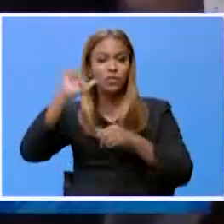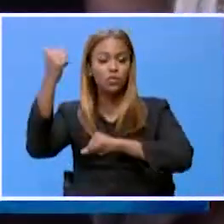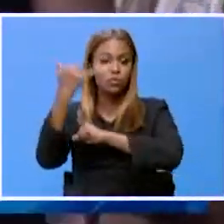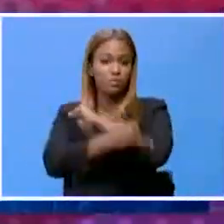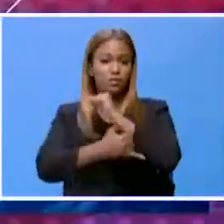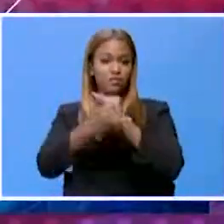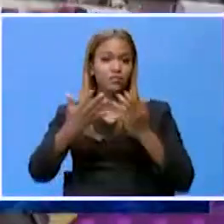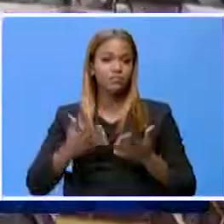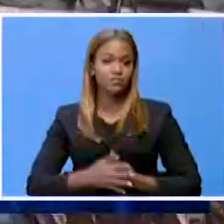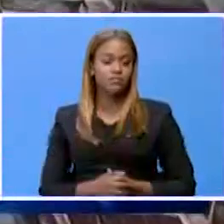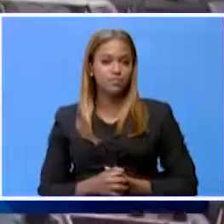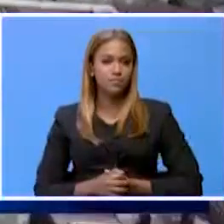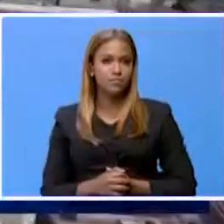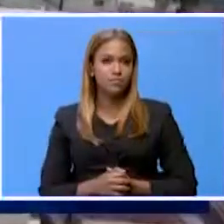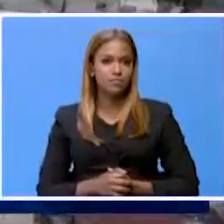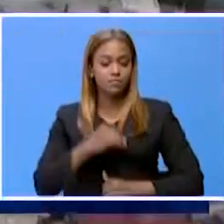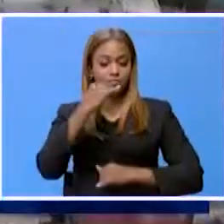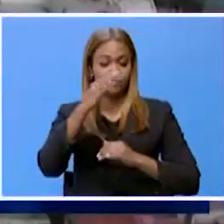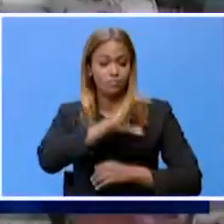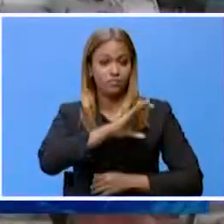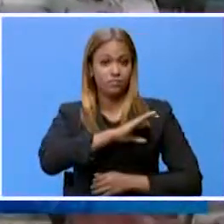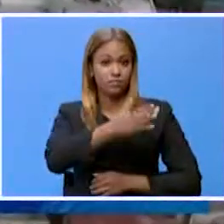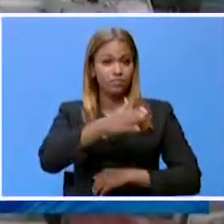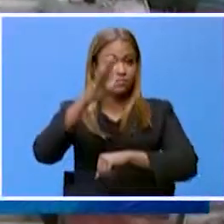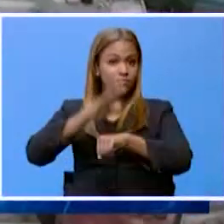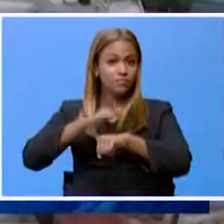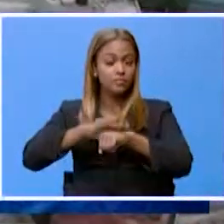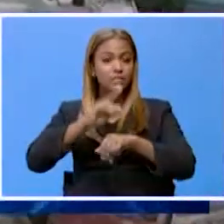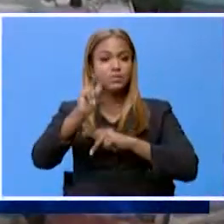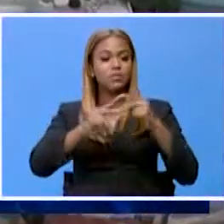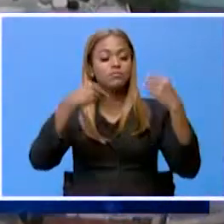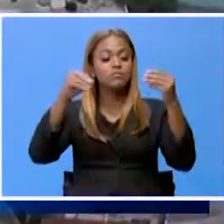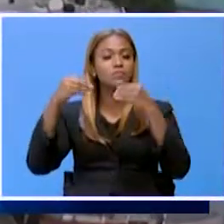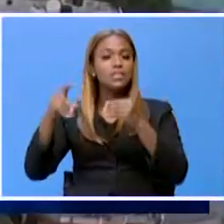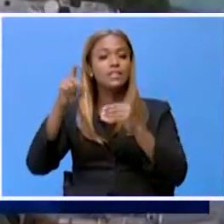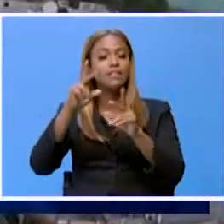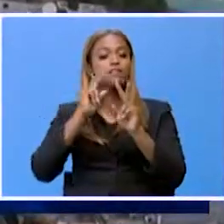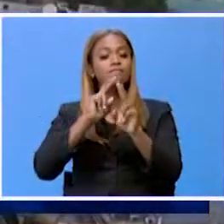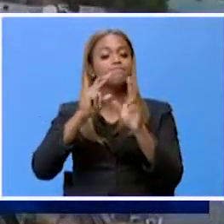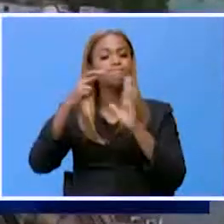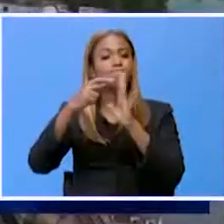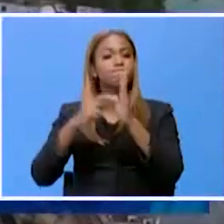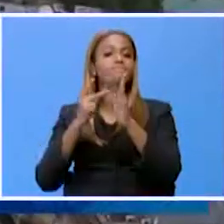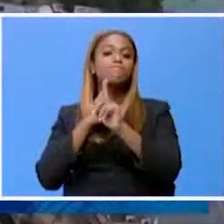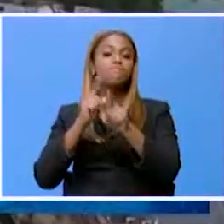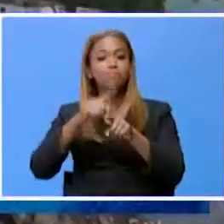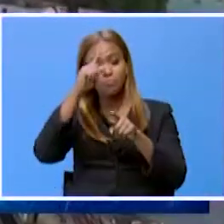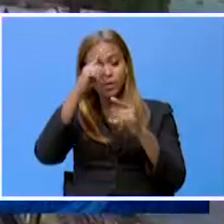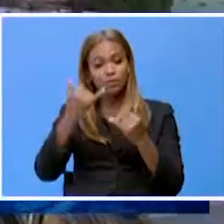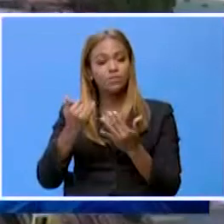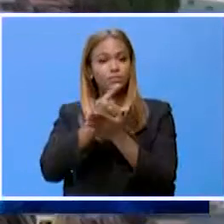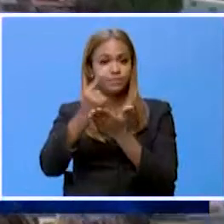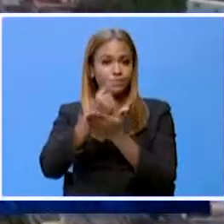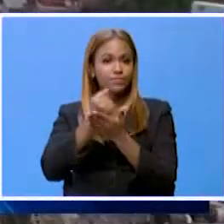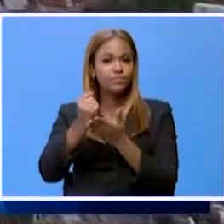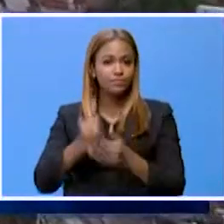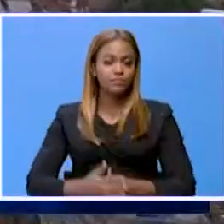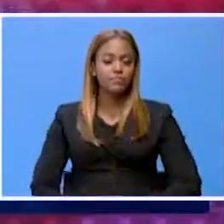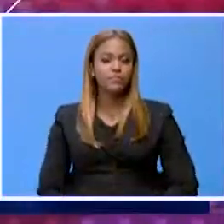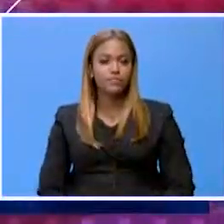exteriores. Interior y Policía llama a comerciantes a acatar medidas dispuestas para esta Semana